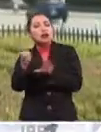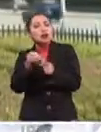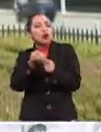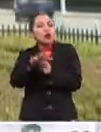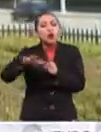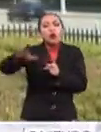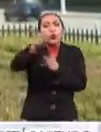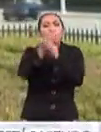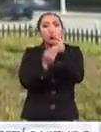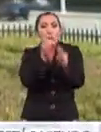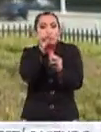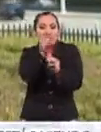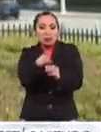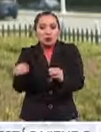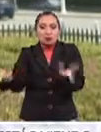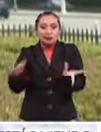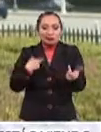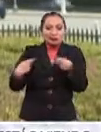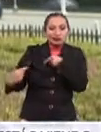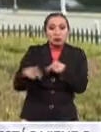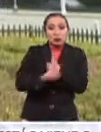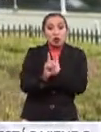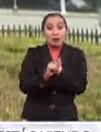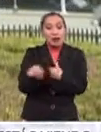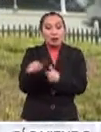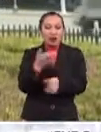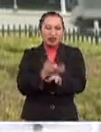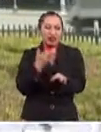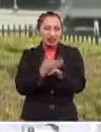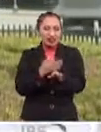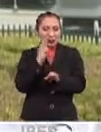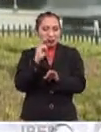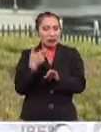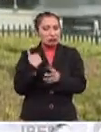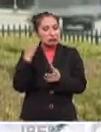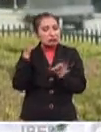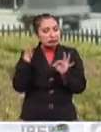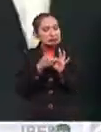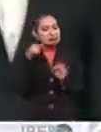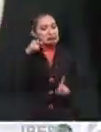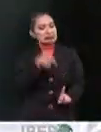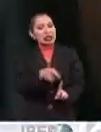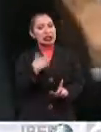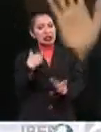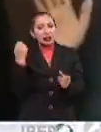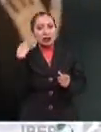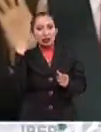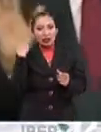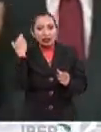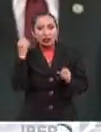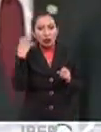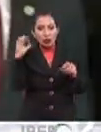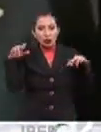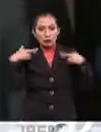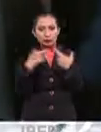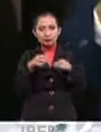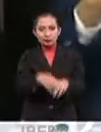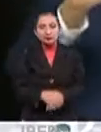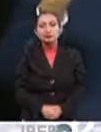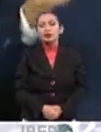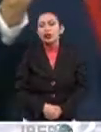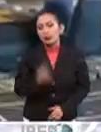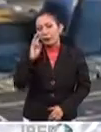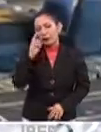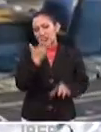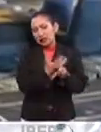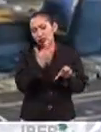al resto del mundo esta situación que pues se vio muy concretamente en esta cumbre? Mira, hemos visto que el